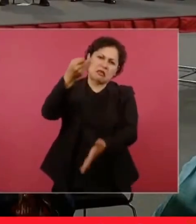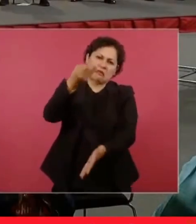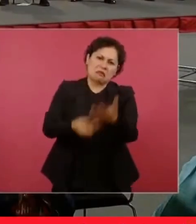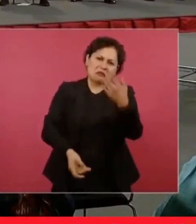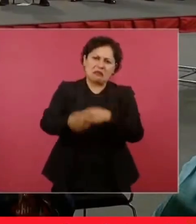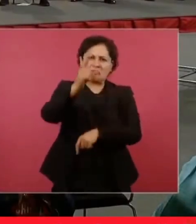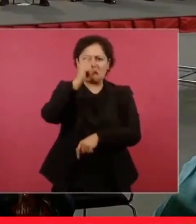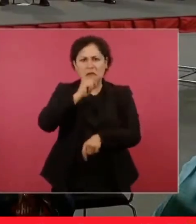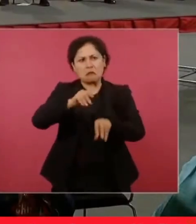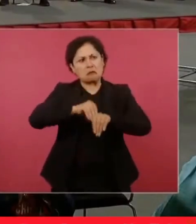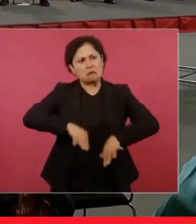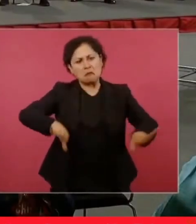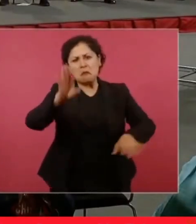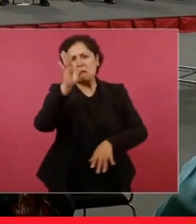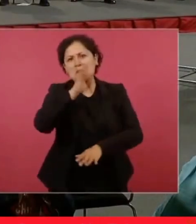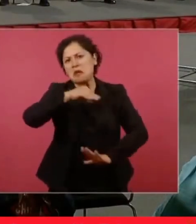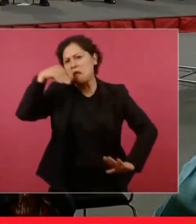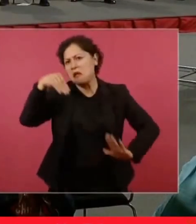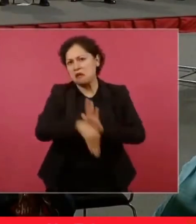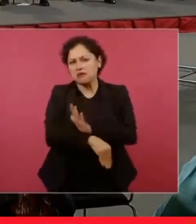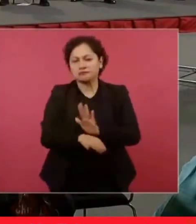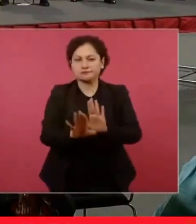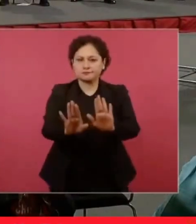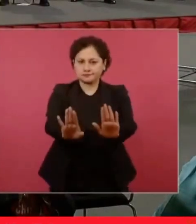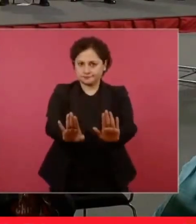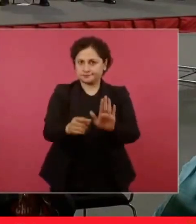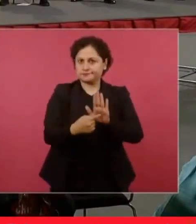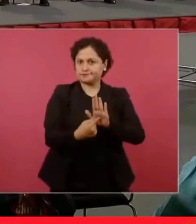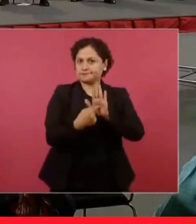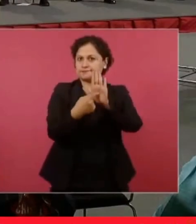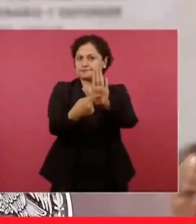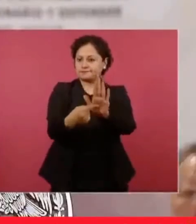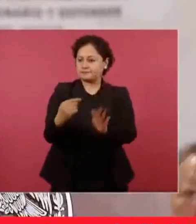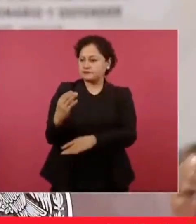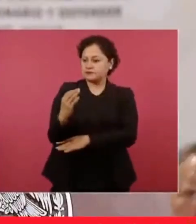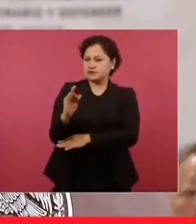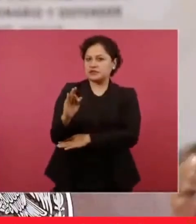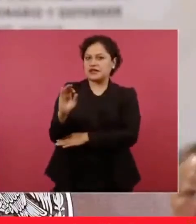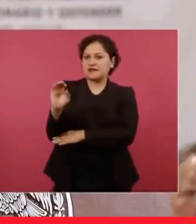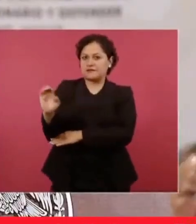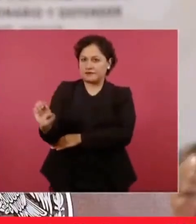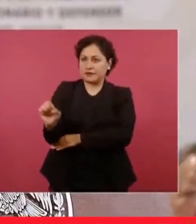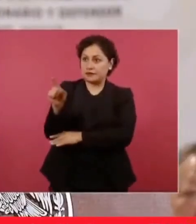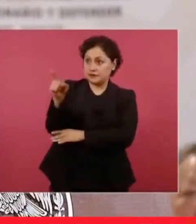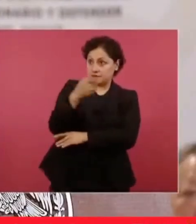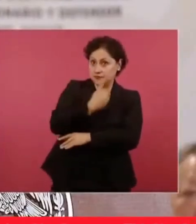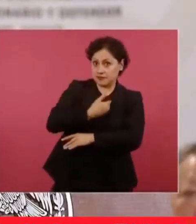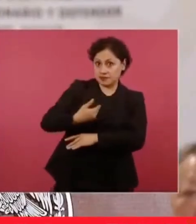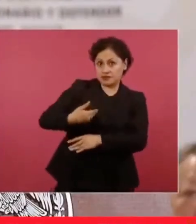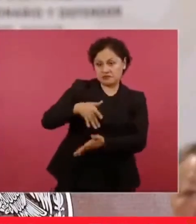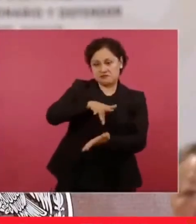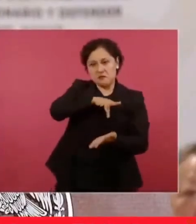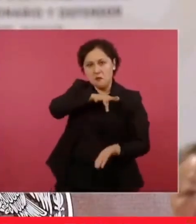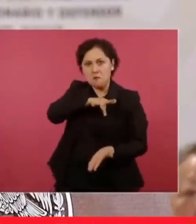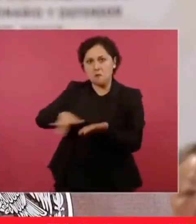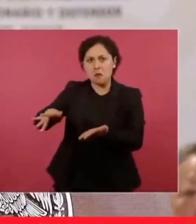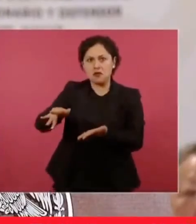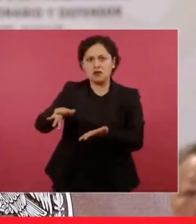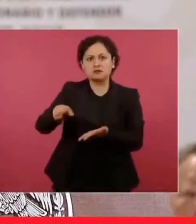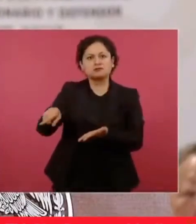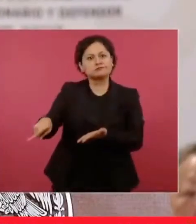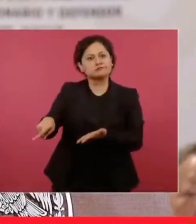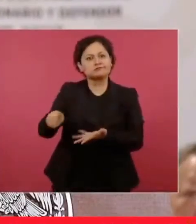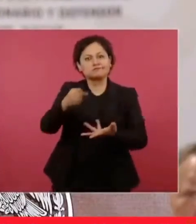transmisión, vamos a demostrar que la Comisión Federal de Electricidad, con el apoyo del señor presidente, ha tenido una